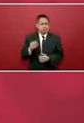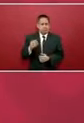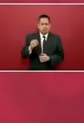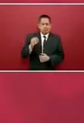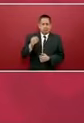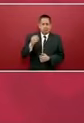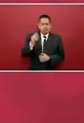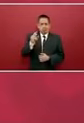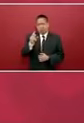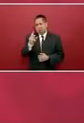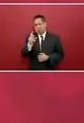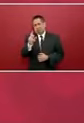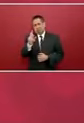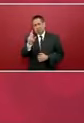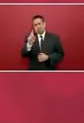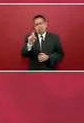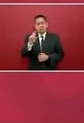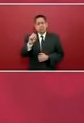3-4 décadas,